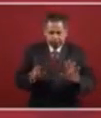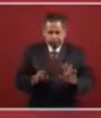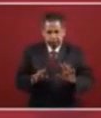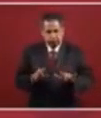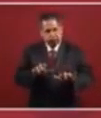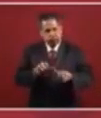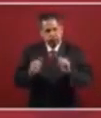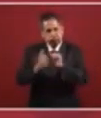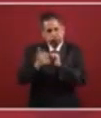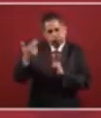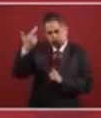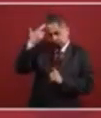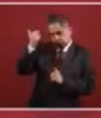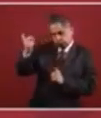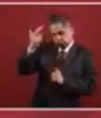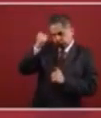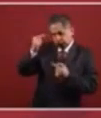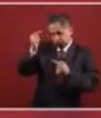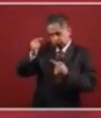argumente